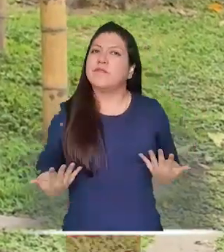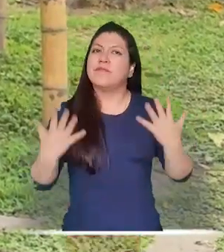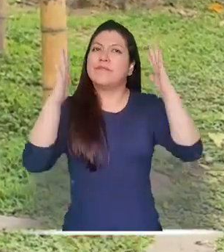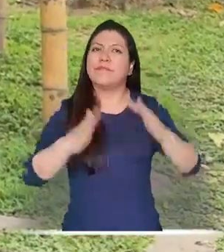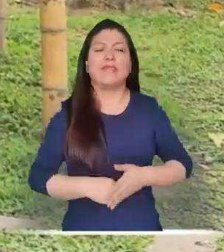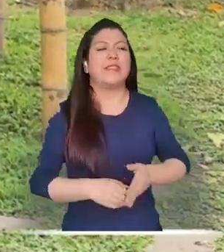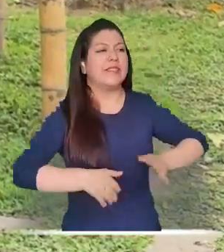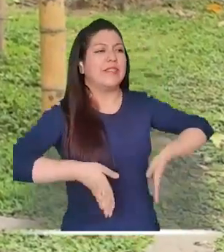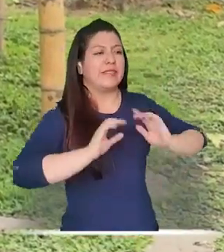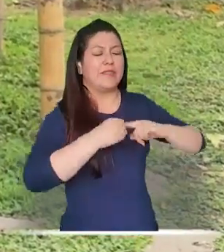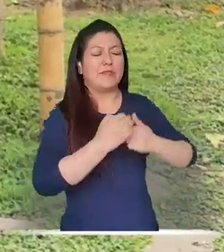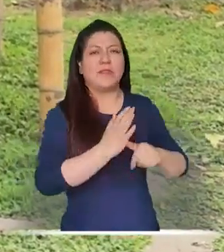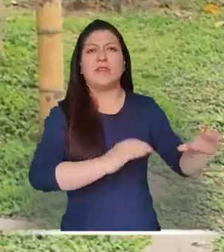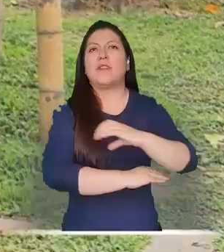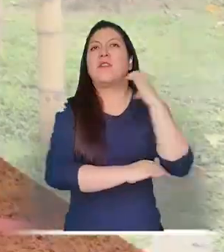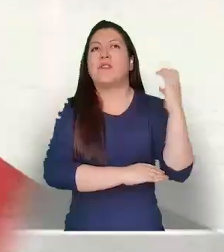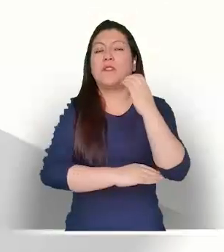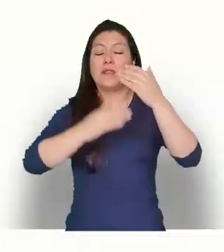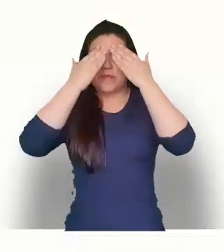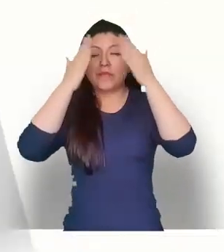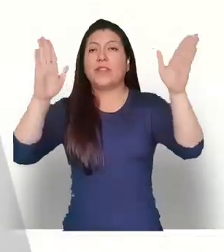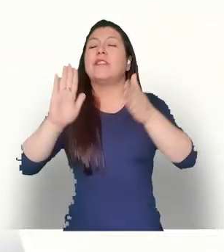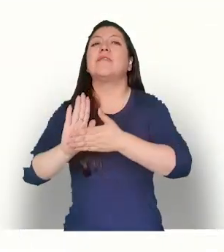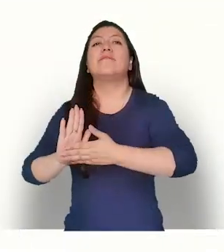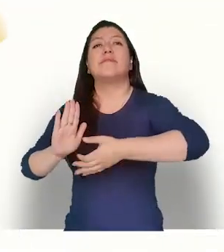del Estado Civil, garantes de la democracia.